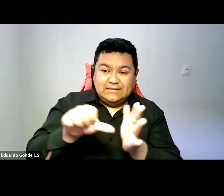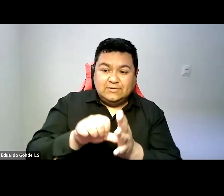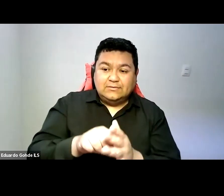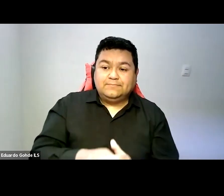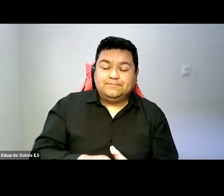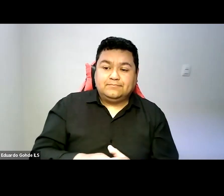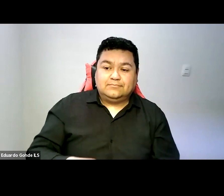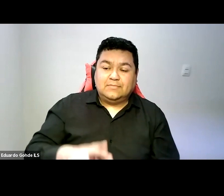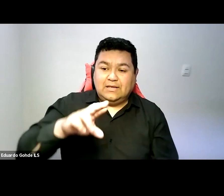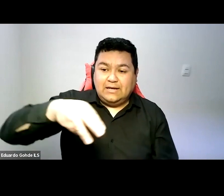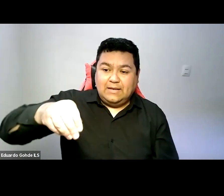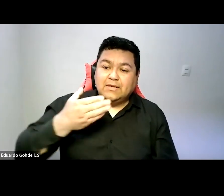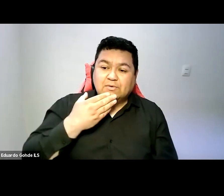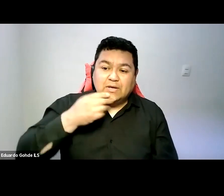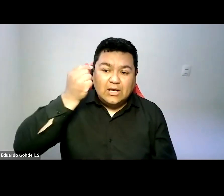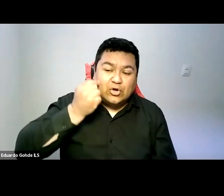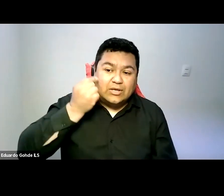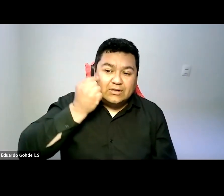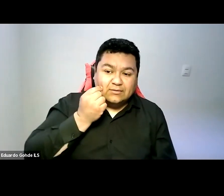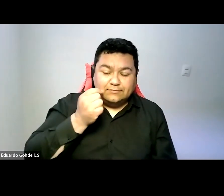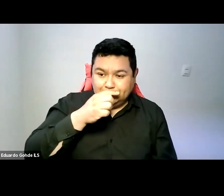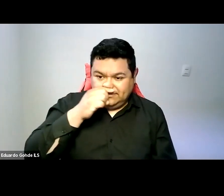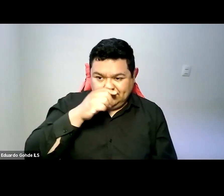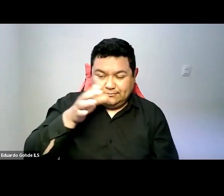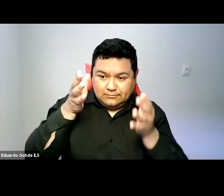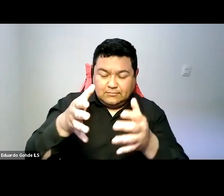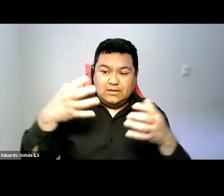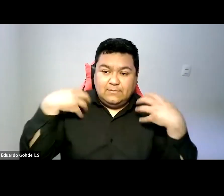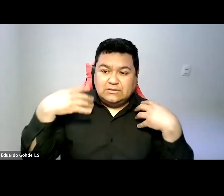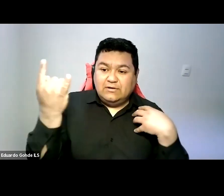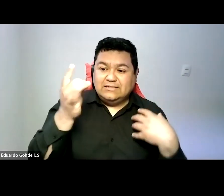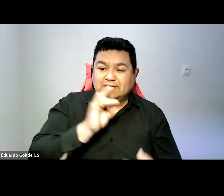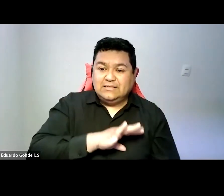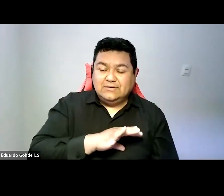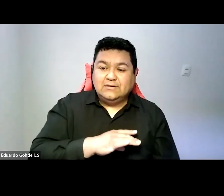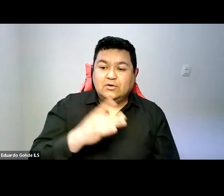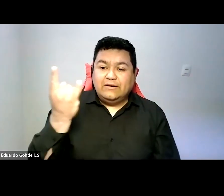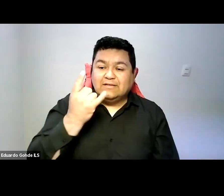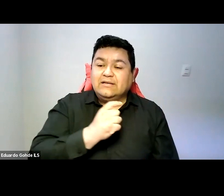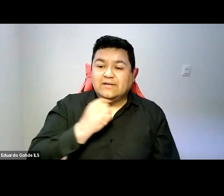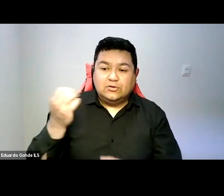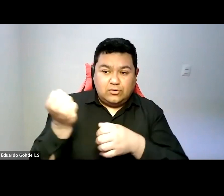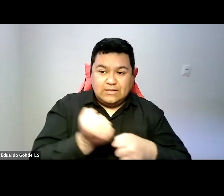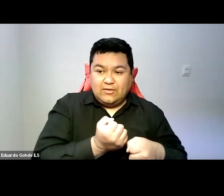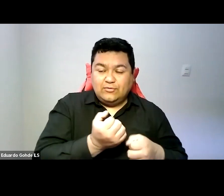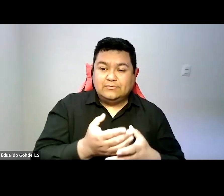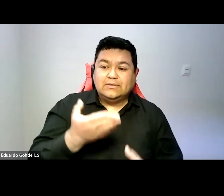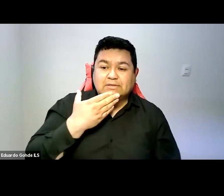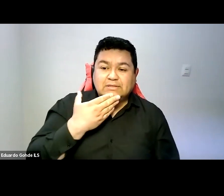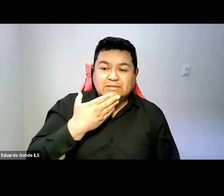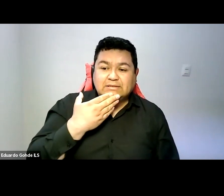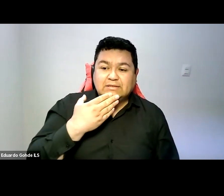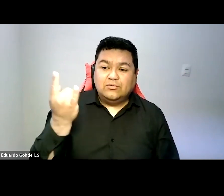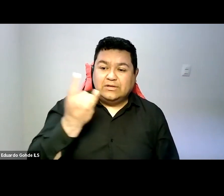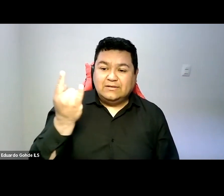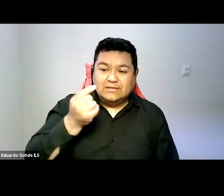regiones metropolitana y la región de O'Higgins, está a cargo de la Universidad de Chile, de la Universidad Alberto Hurtado y, por supuesto, de la